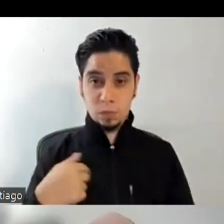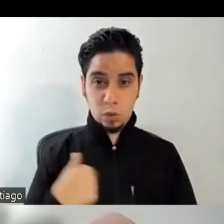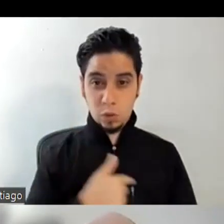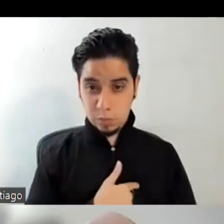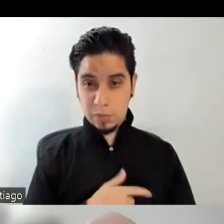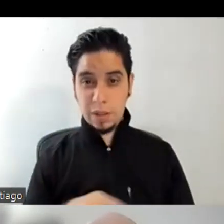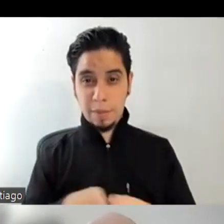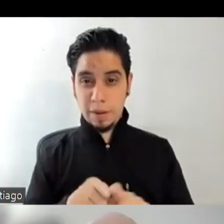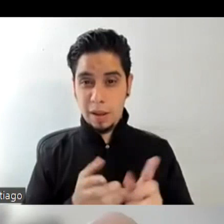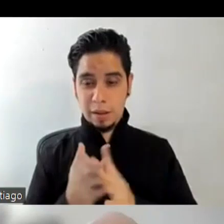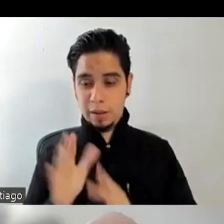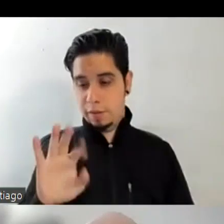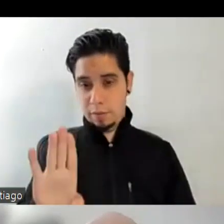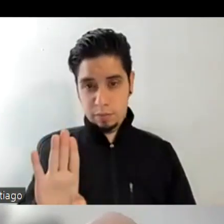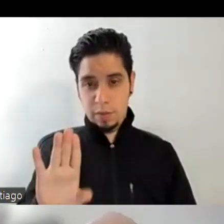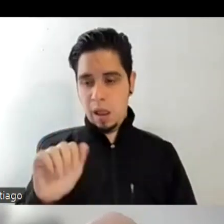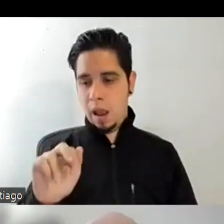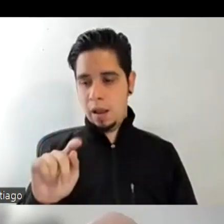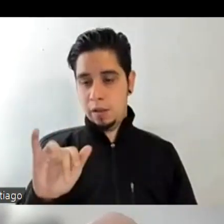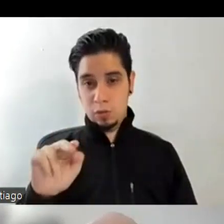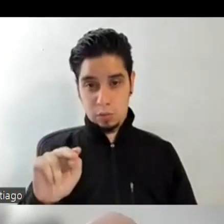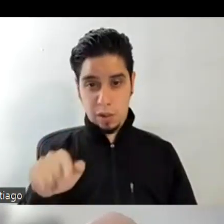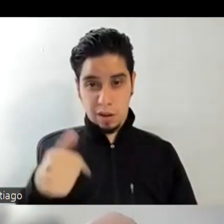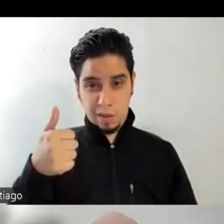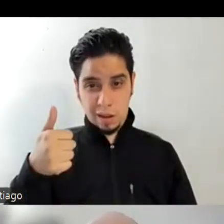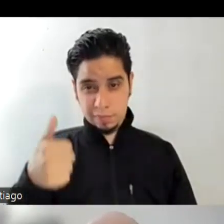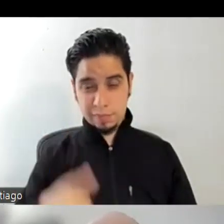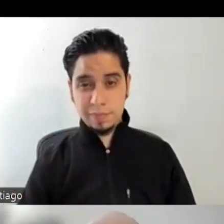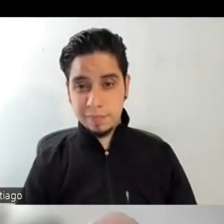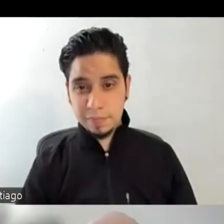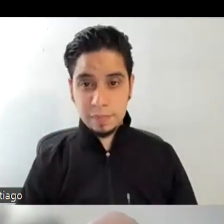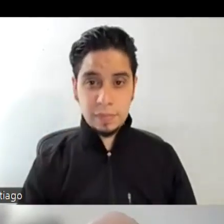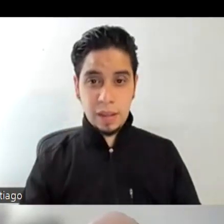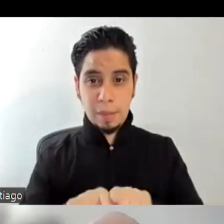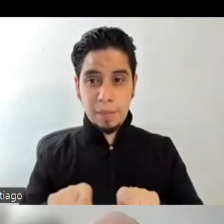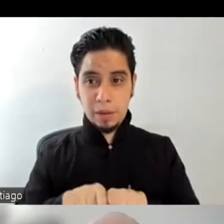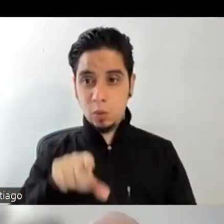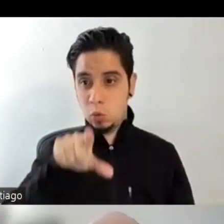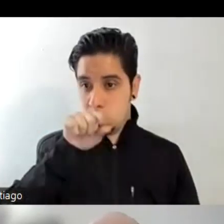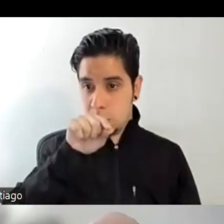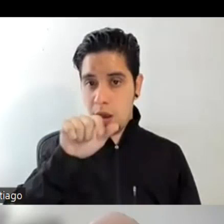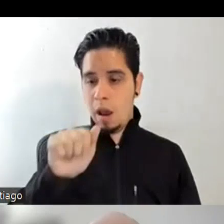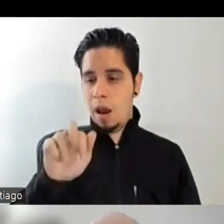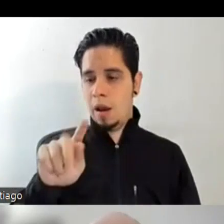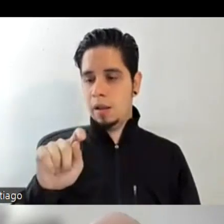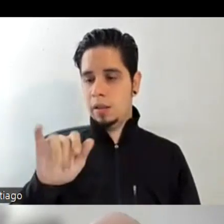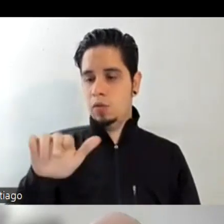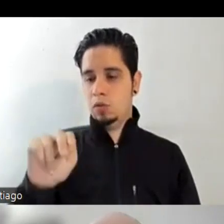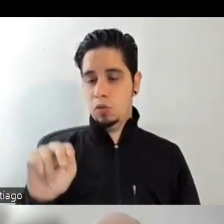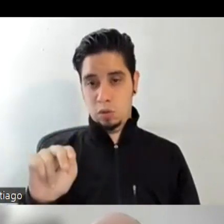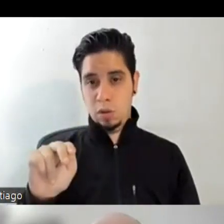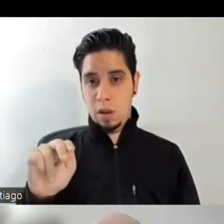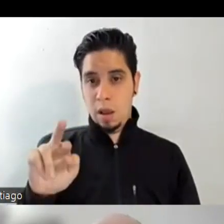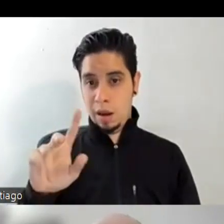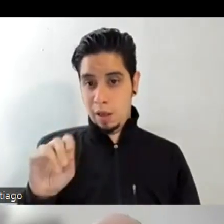Facebook, en nuestro fanpage Artefusión, dámele like. También estamos en Twitter como Artefusión Radio, dámele follow.